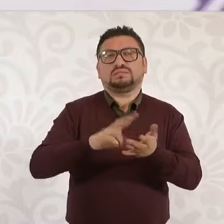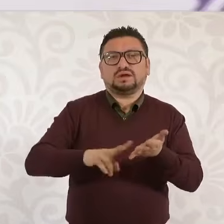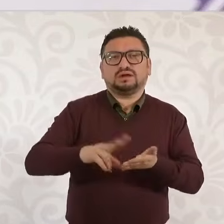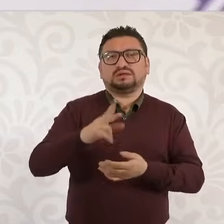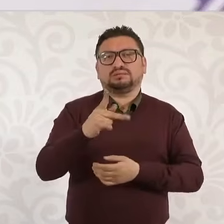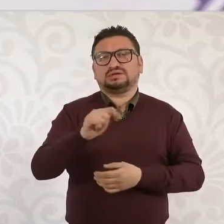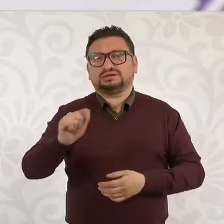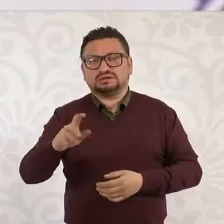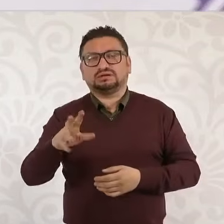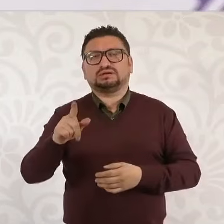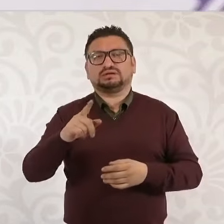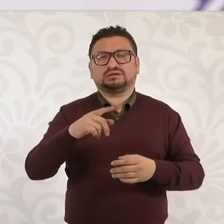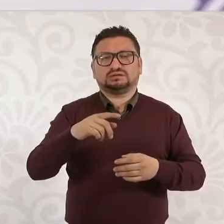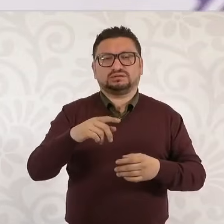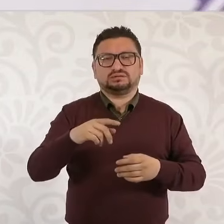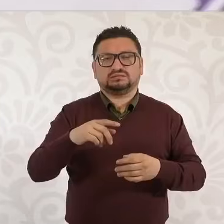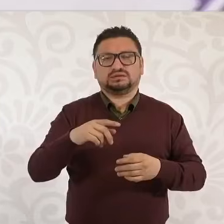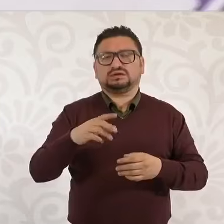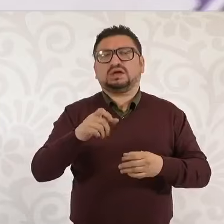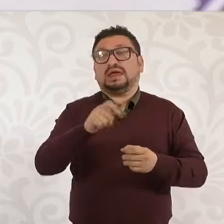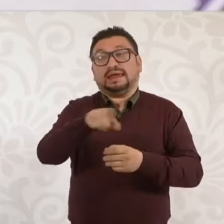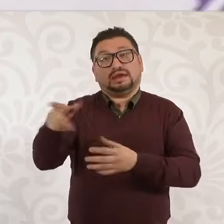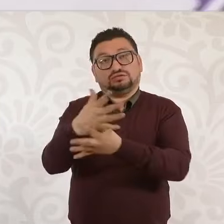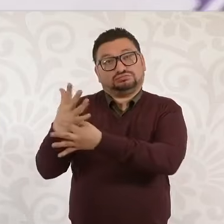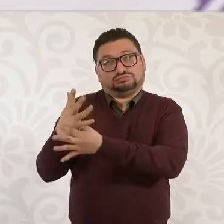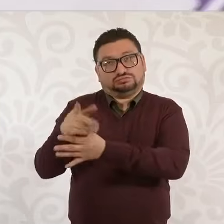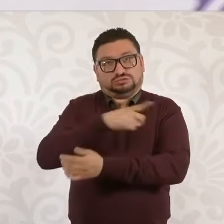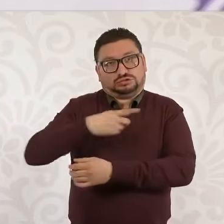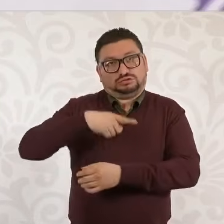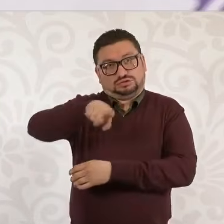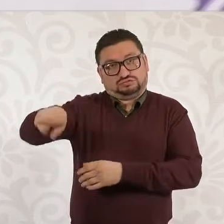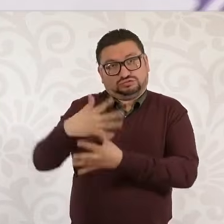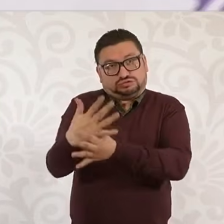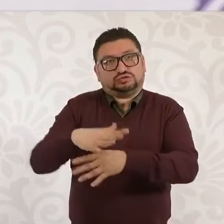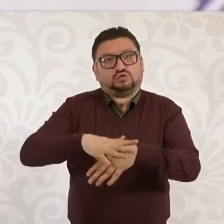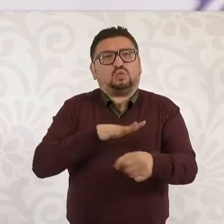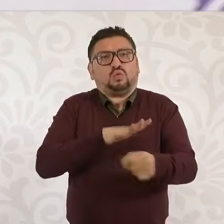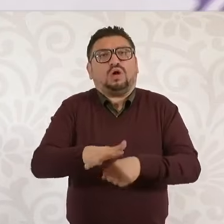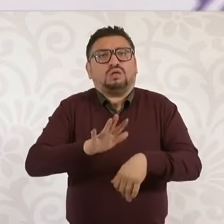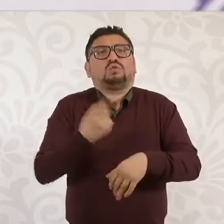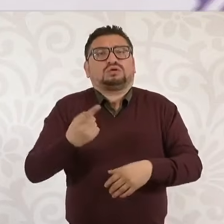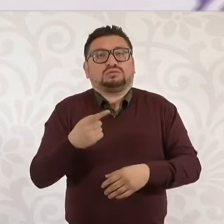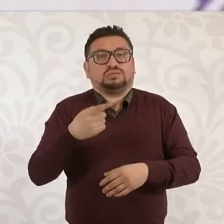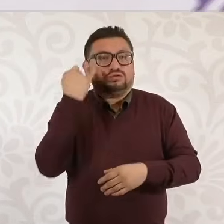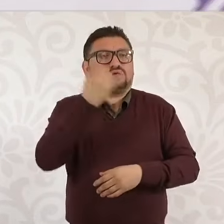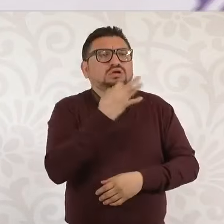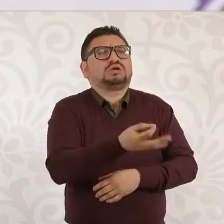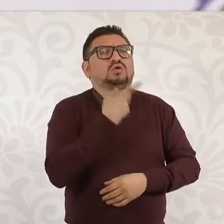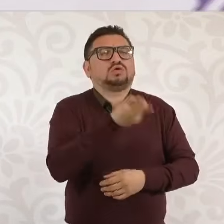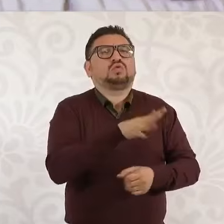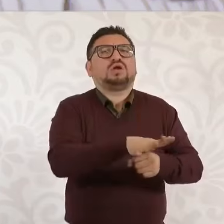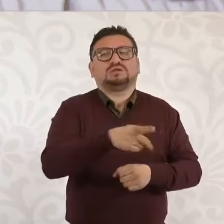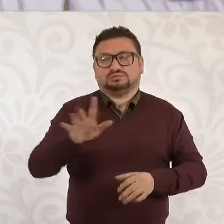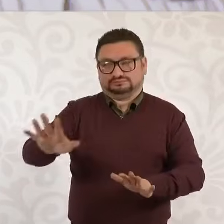Bueno, ellos tienen que decir en qué no están de acuerdo y por qué. ¿Pero qué le plantearon a ustedes? Bueno, a